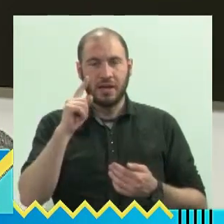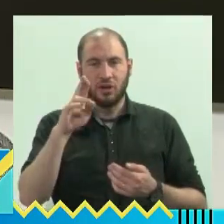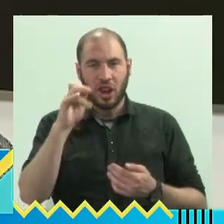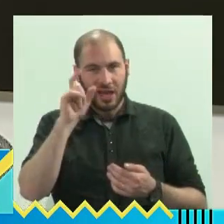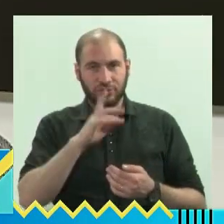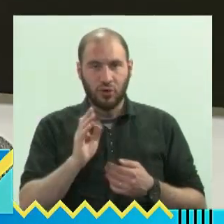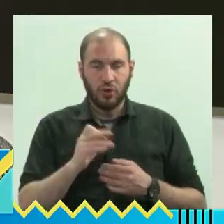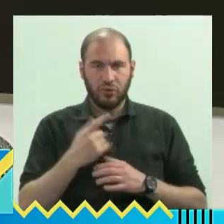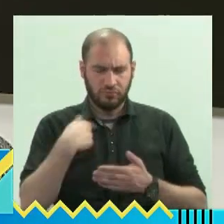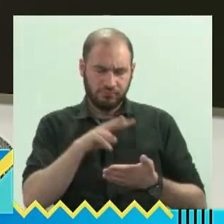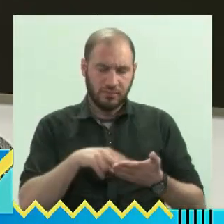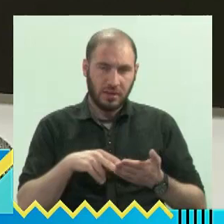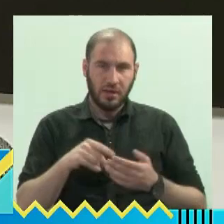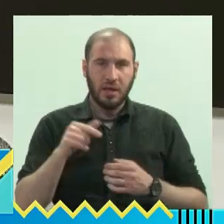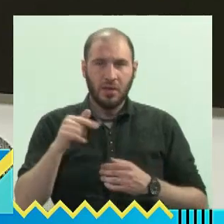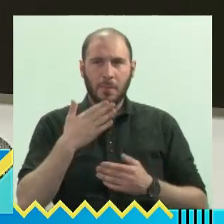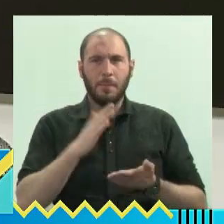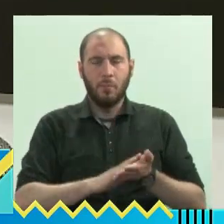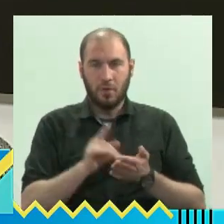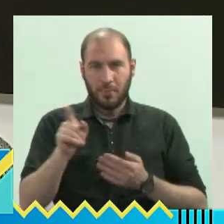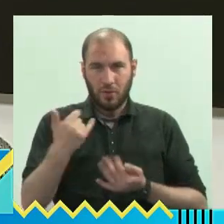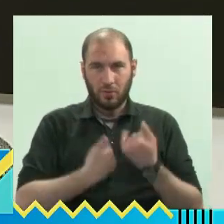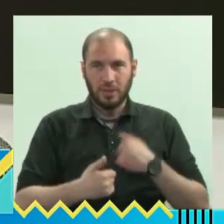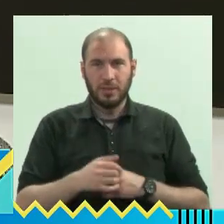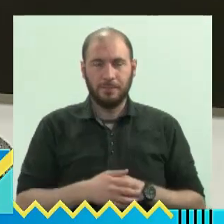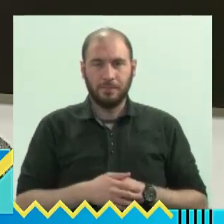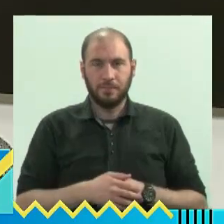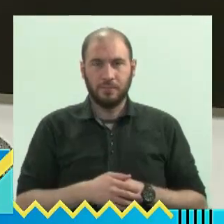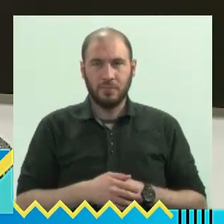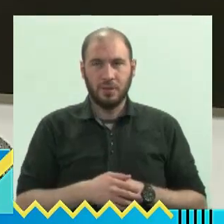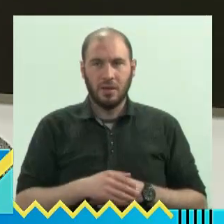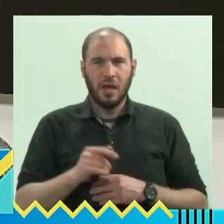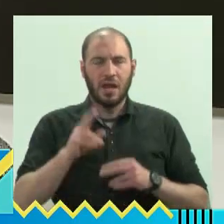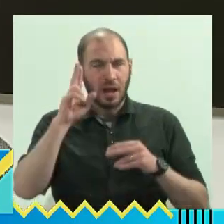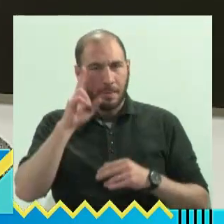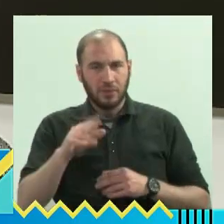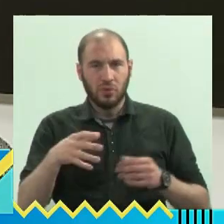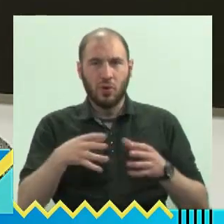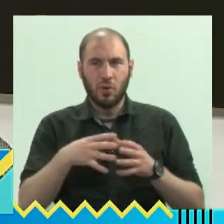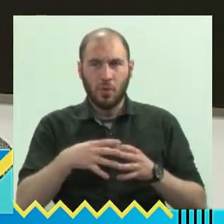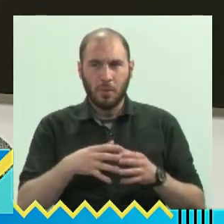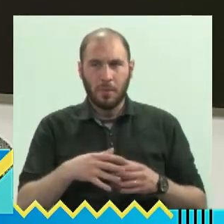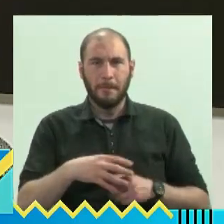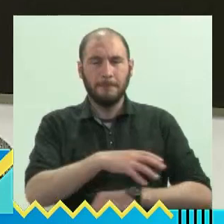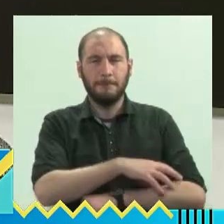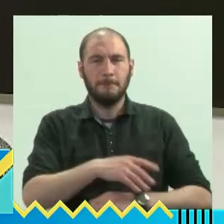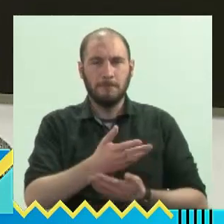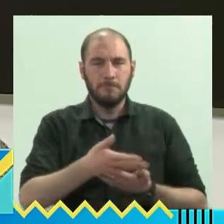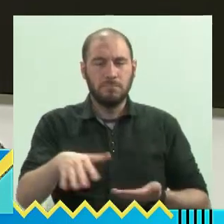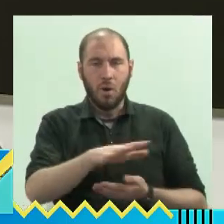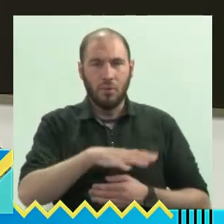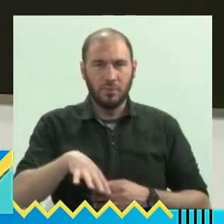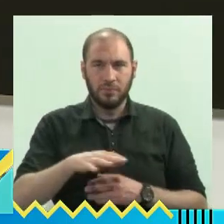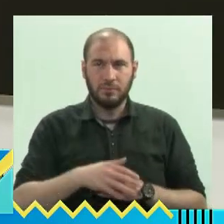leía que quiero esto corroborarlo con vos en realidad, que hay una veneración sobre todo de los sectores más populares,